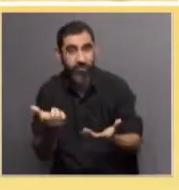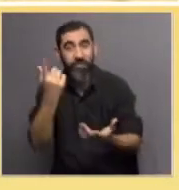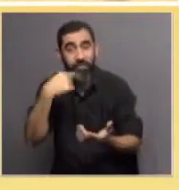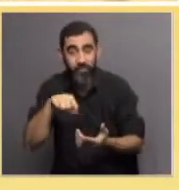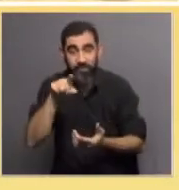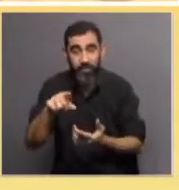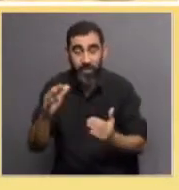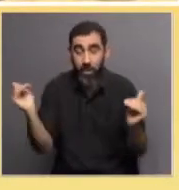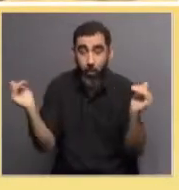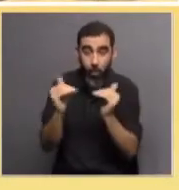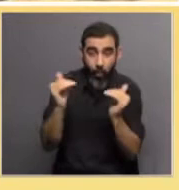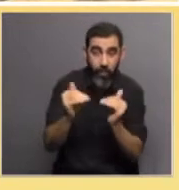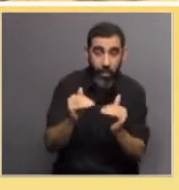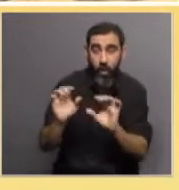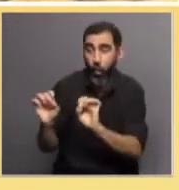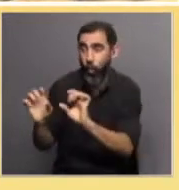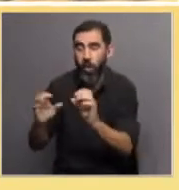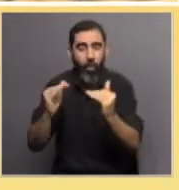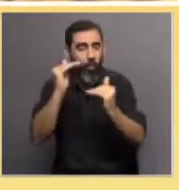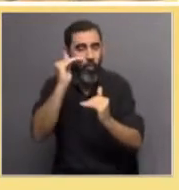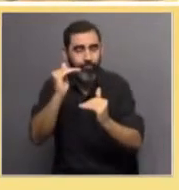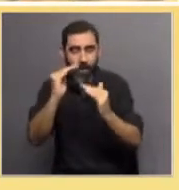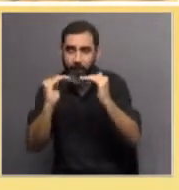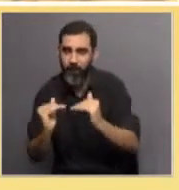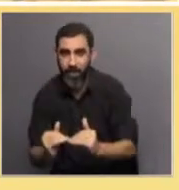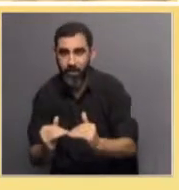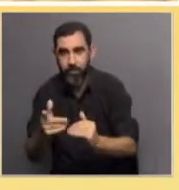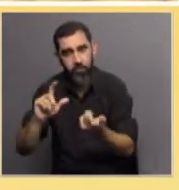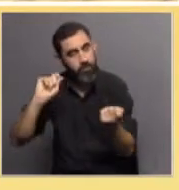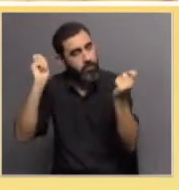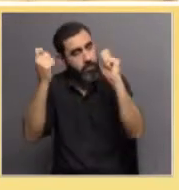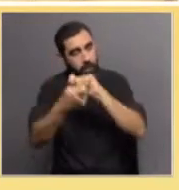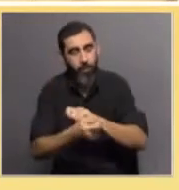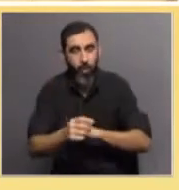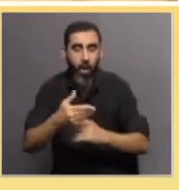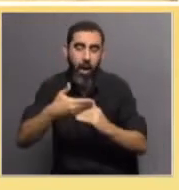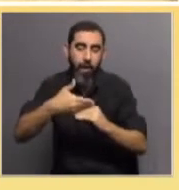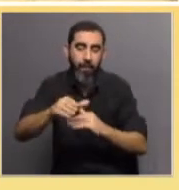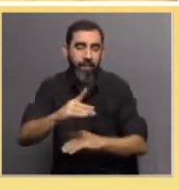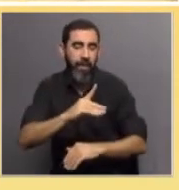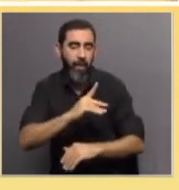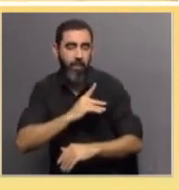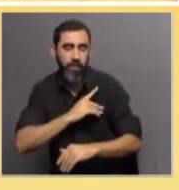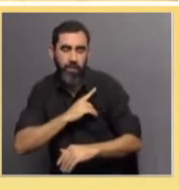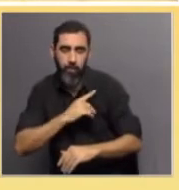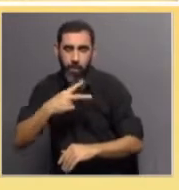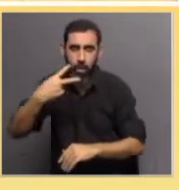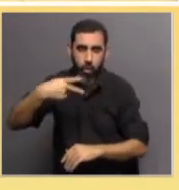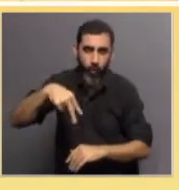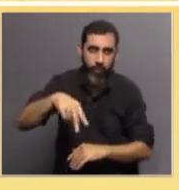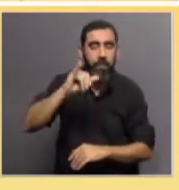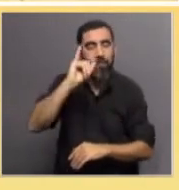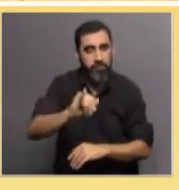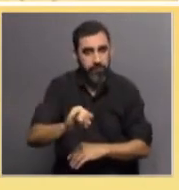correlación entre la movilidad y los contagios fue baja. Y eso cambió claramente a partir de noviembre, diciembre. Y en esa gráfica sí,